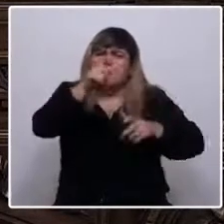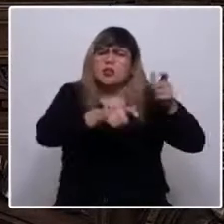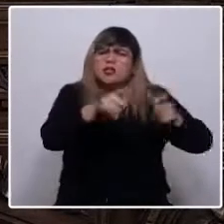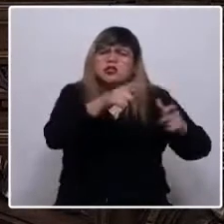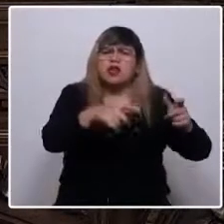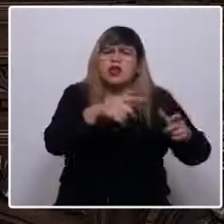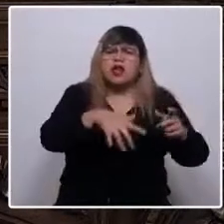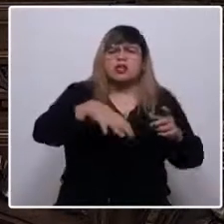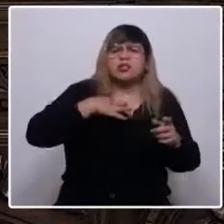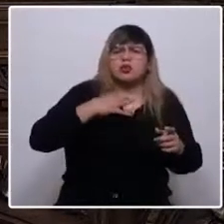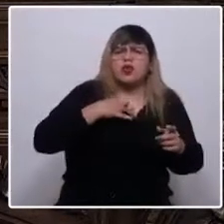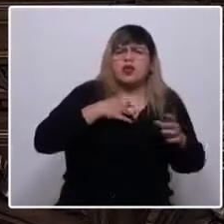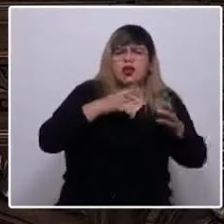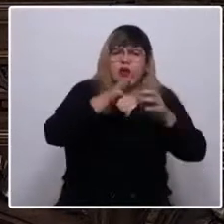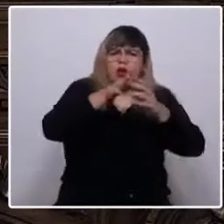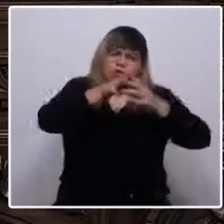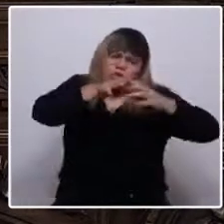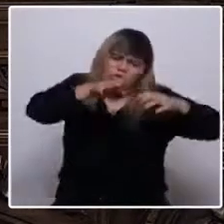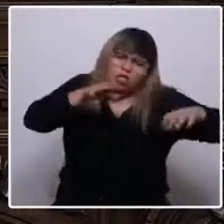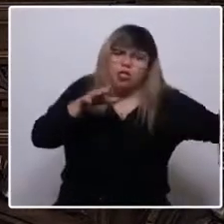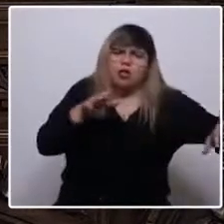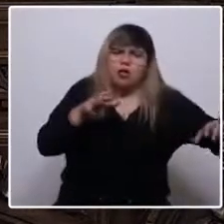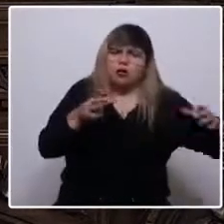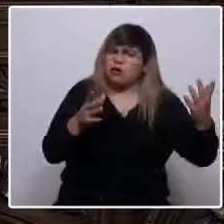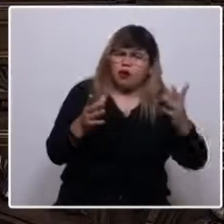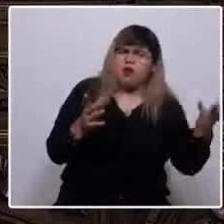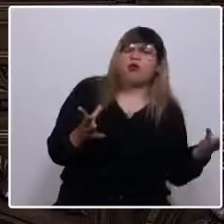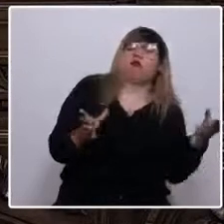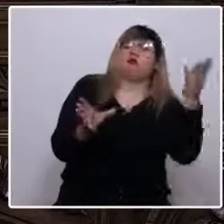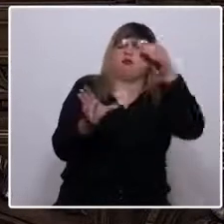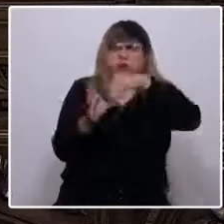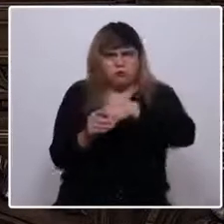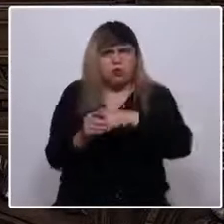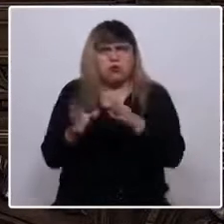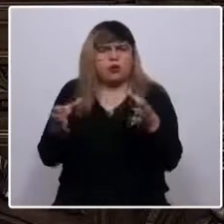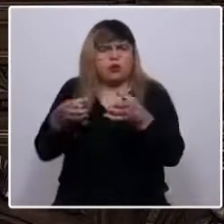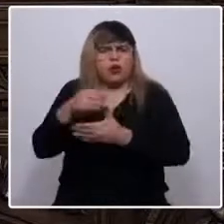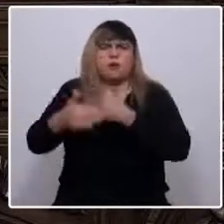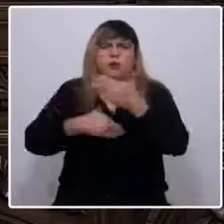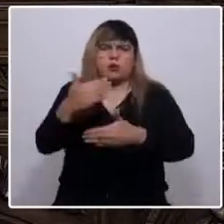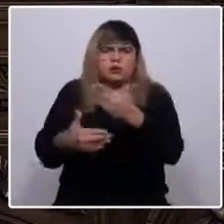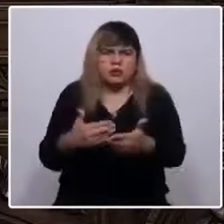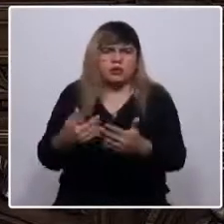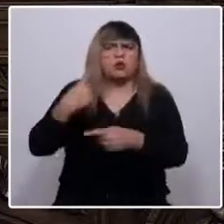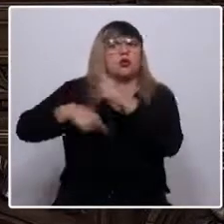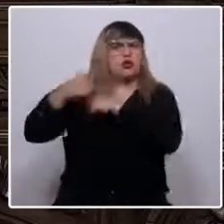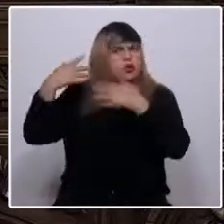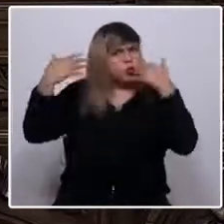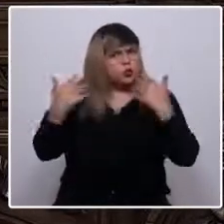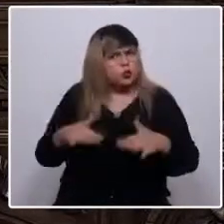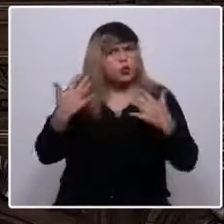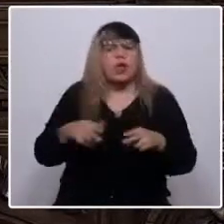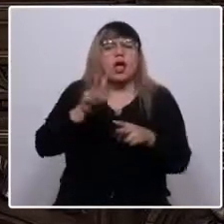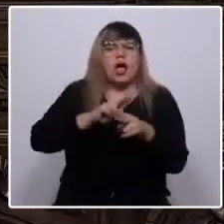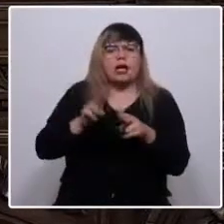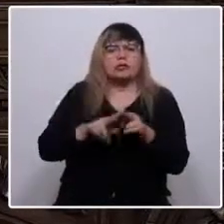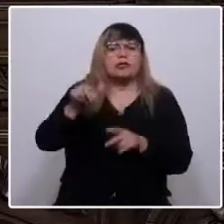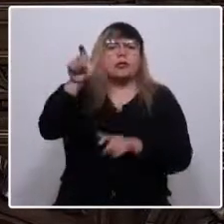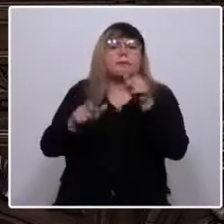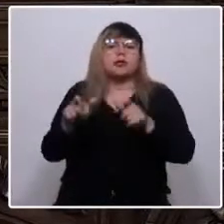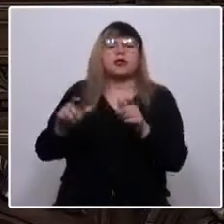excluidos de poder formar parte directa de este proceso histórico relegándolos una vez más hacer actores secundarios